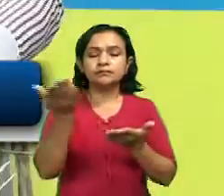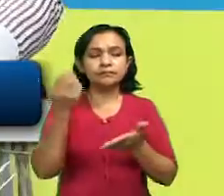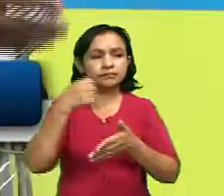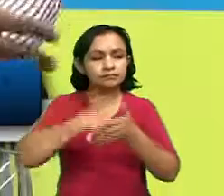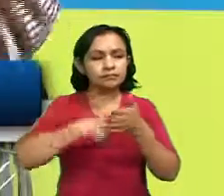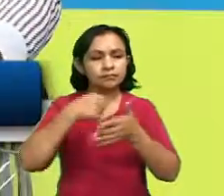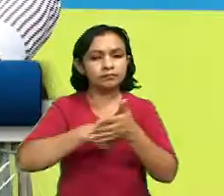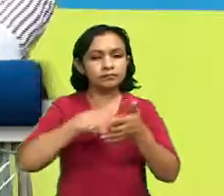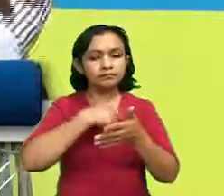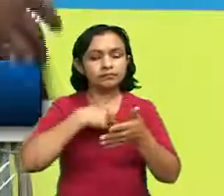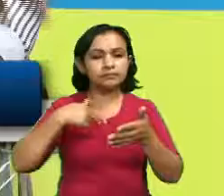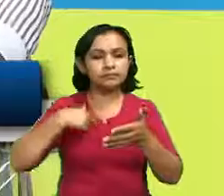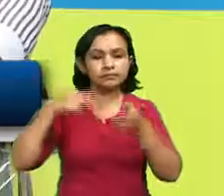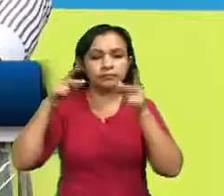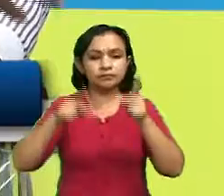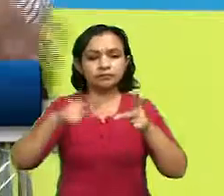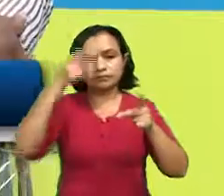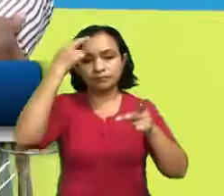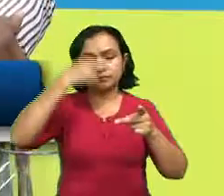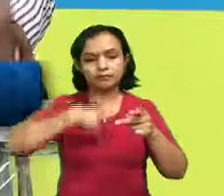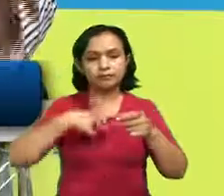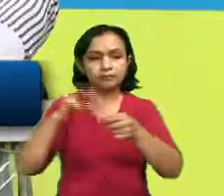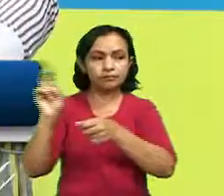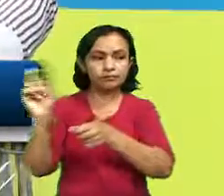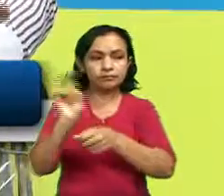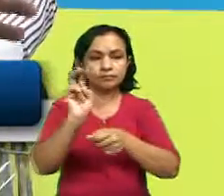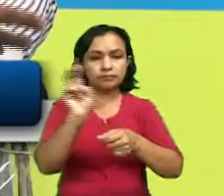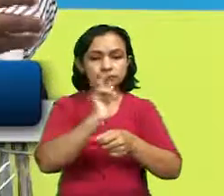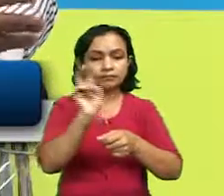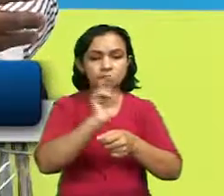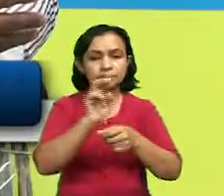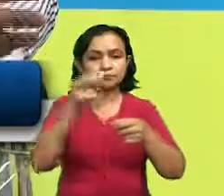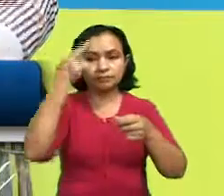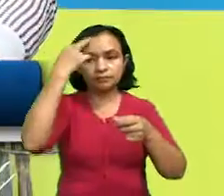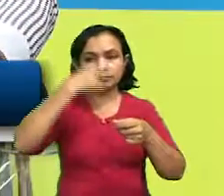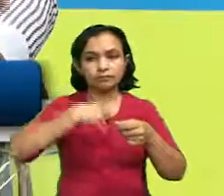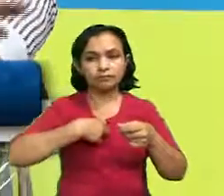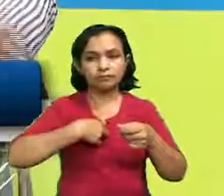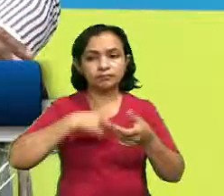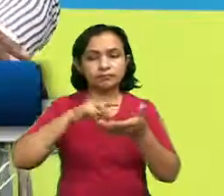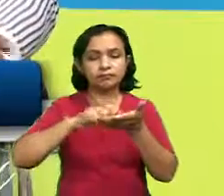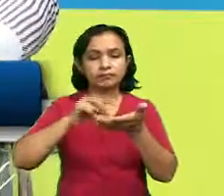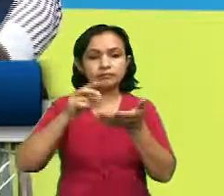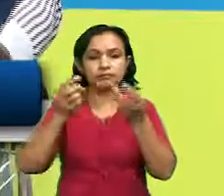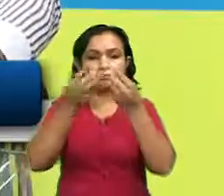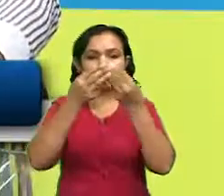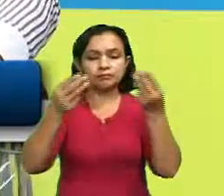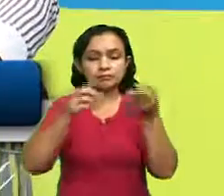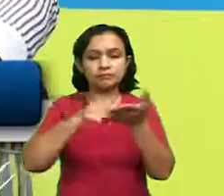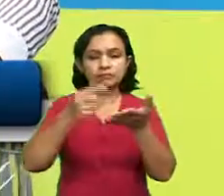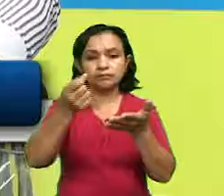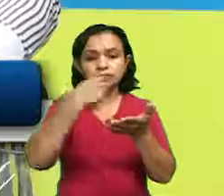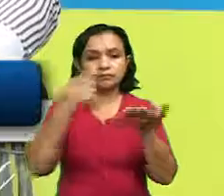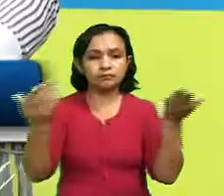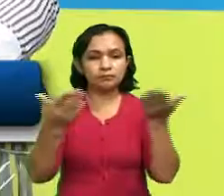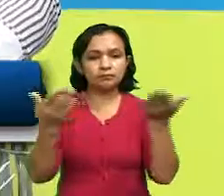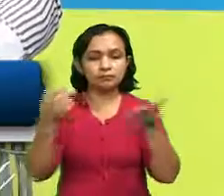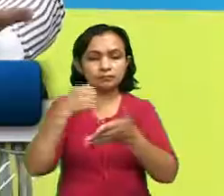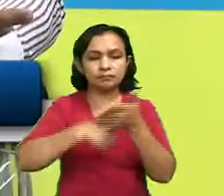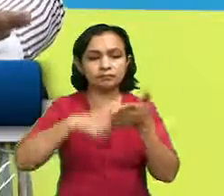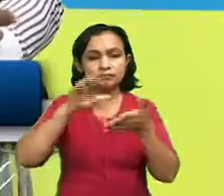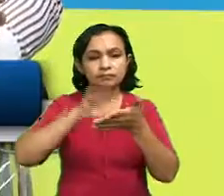fortalecen las personas encargadas de vigilar, las personas que son responsables de los insumos médicos, cómo ustedes fortalecen